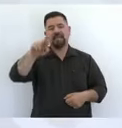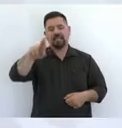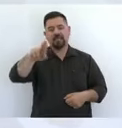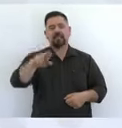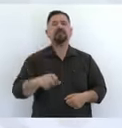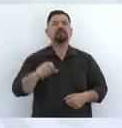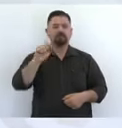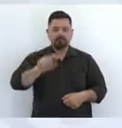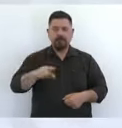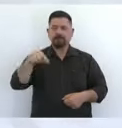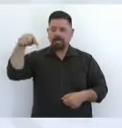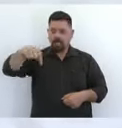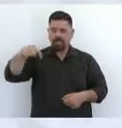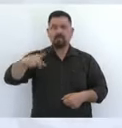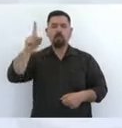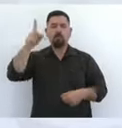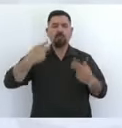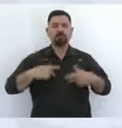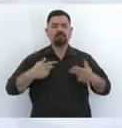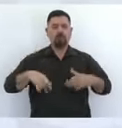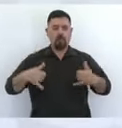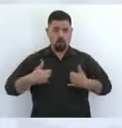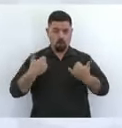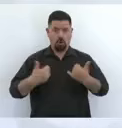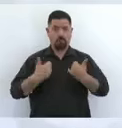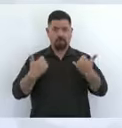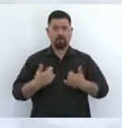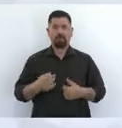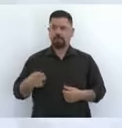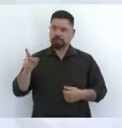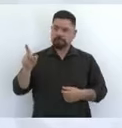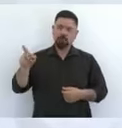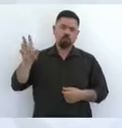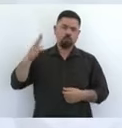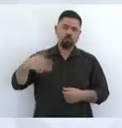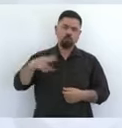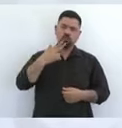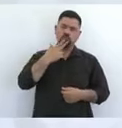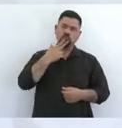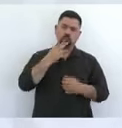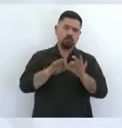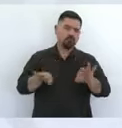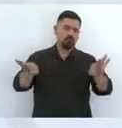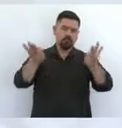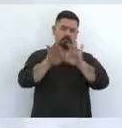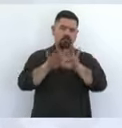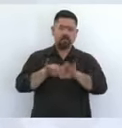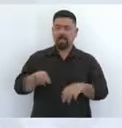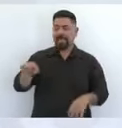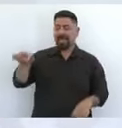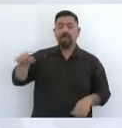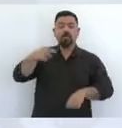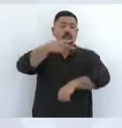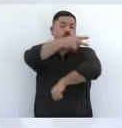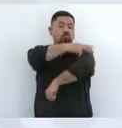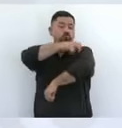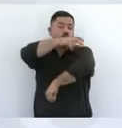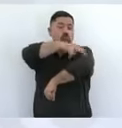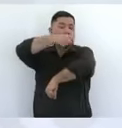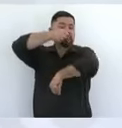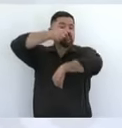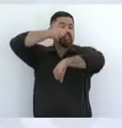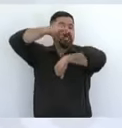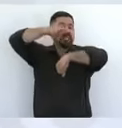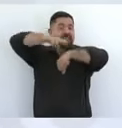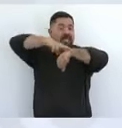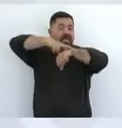joven y muy importante porque es el subsecretario